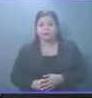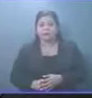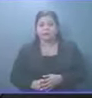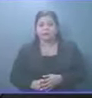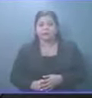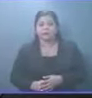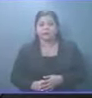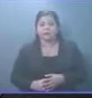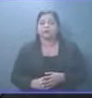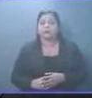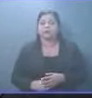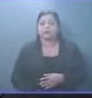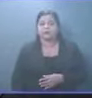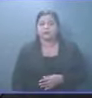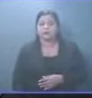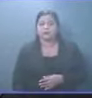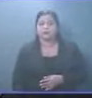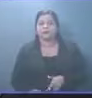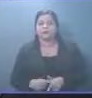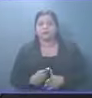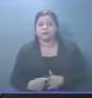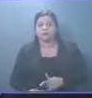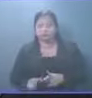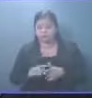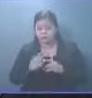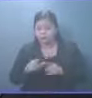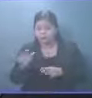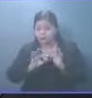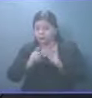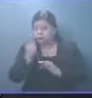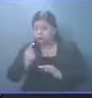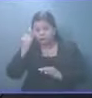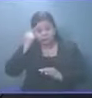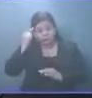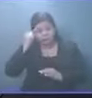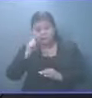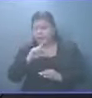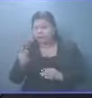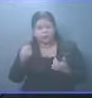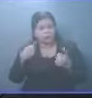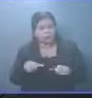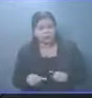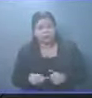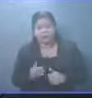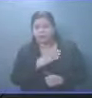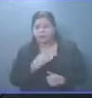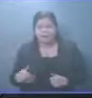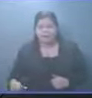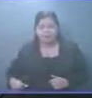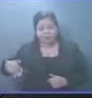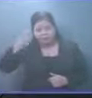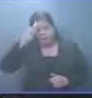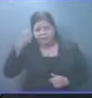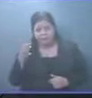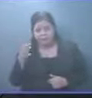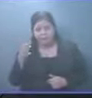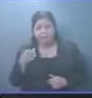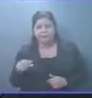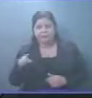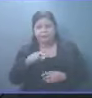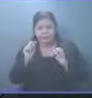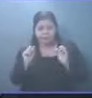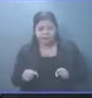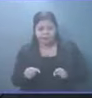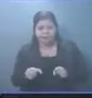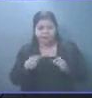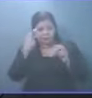derecho constitucional alguien puede decir, hombre, mire, yo no estoy de acuerdo con el presidente, me parece que le está fallando la cabeza, examínenlo. Eso está en